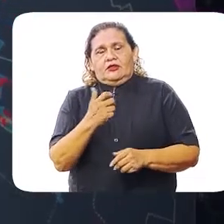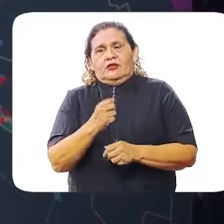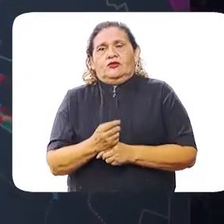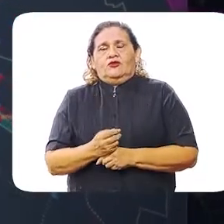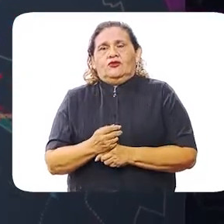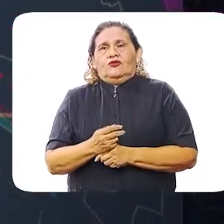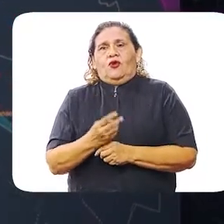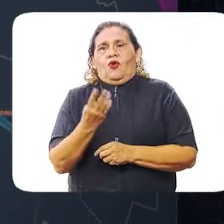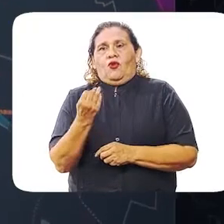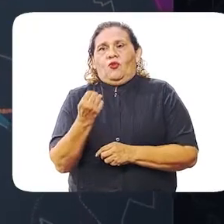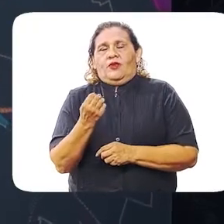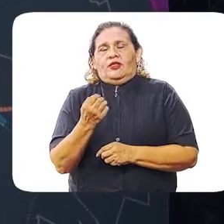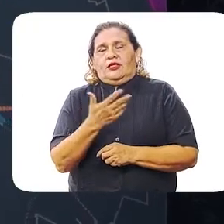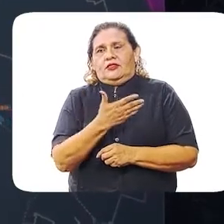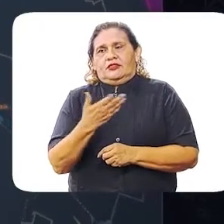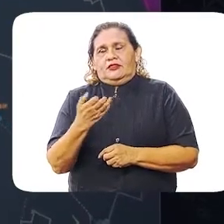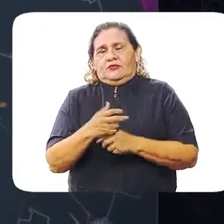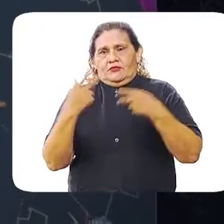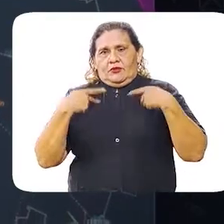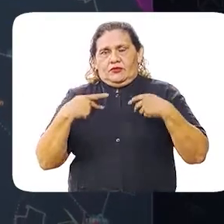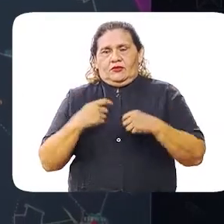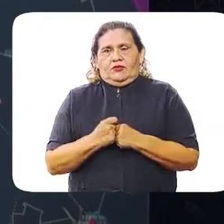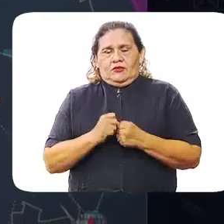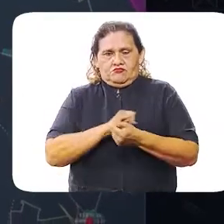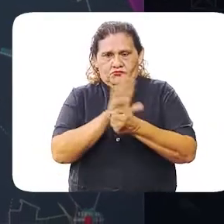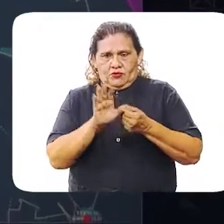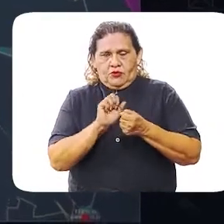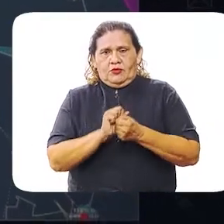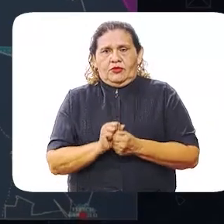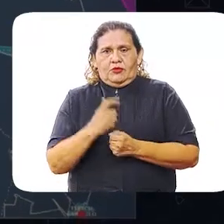26.796 personas contagiadas de coronavirus que viven en